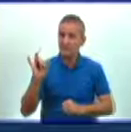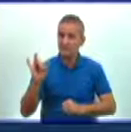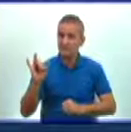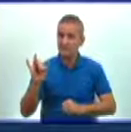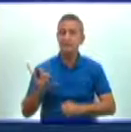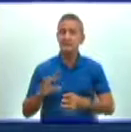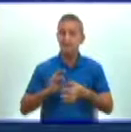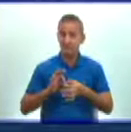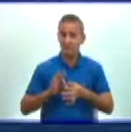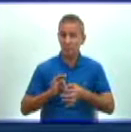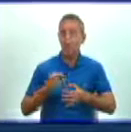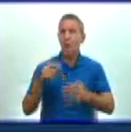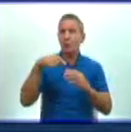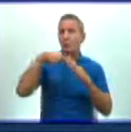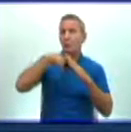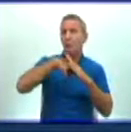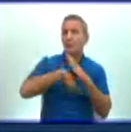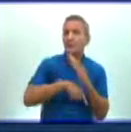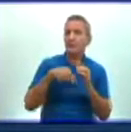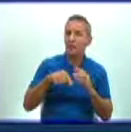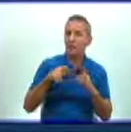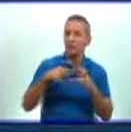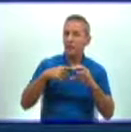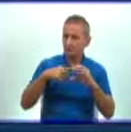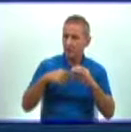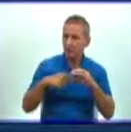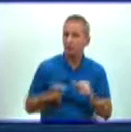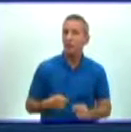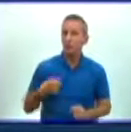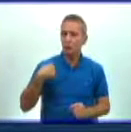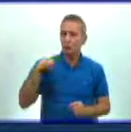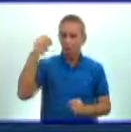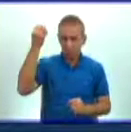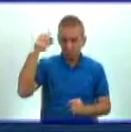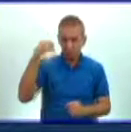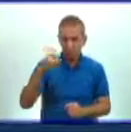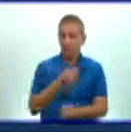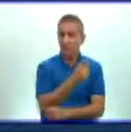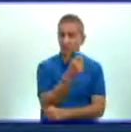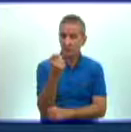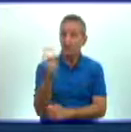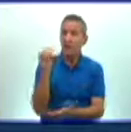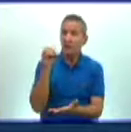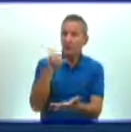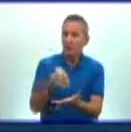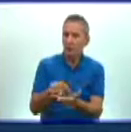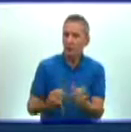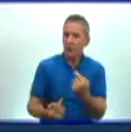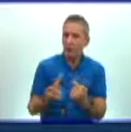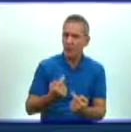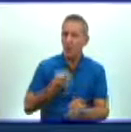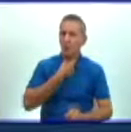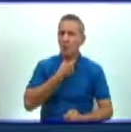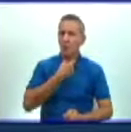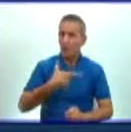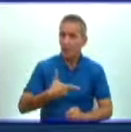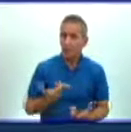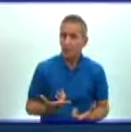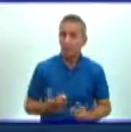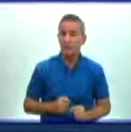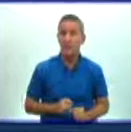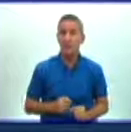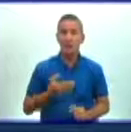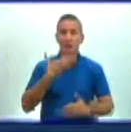este contenido, yo estoy segura que sus maestros pues les pondrán algunos ejemplos. El